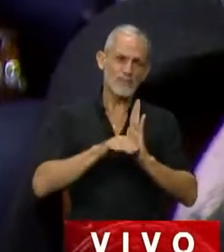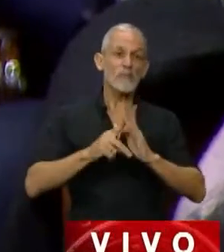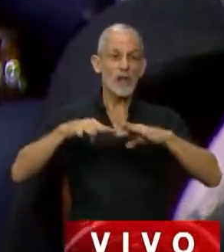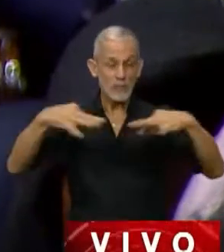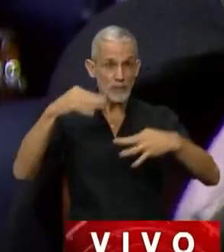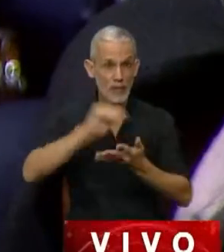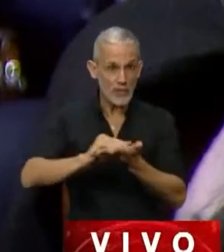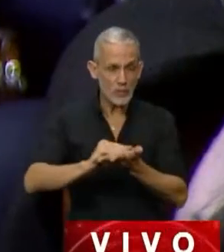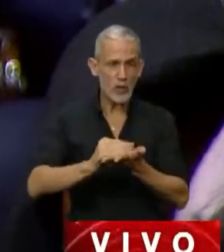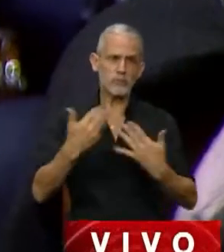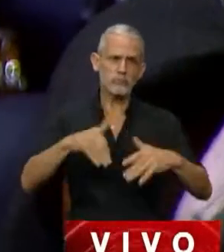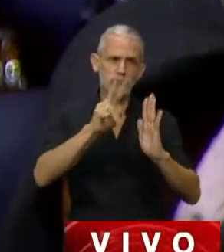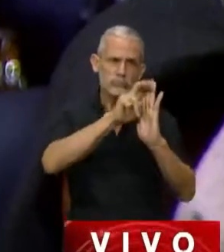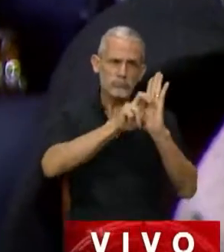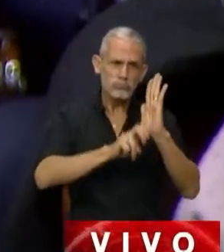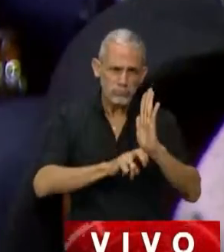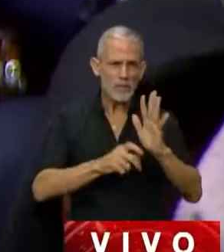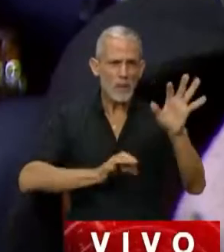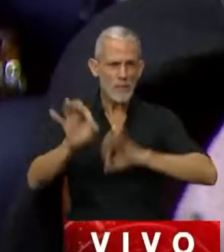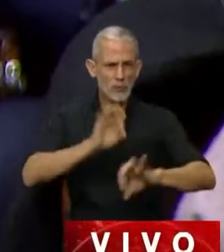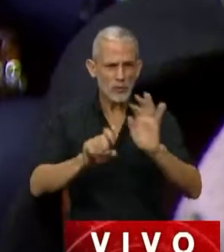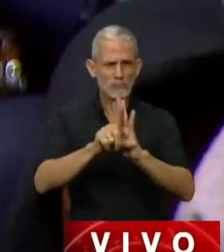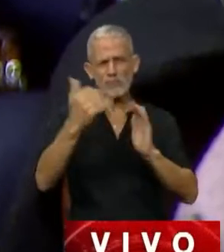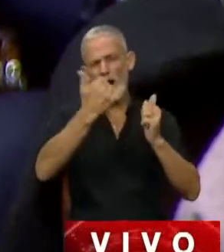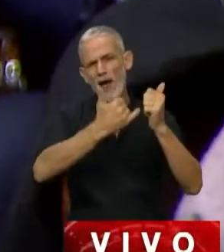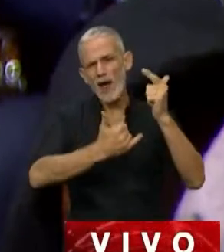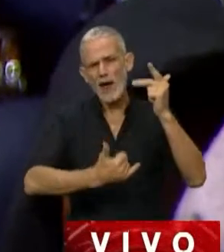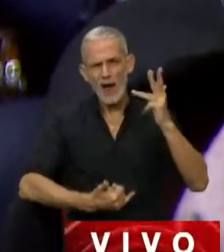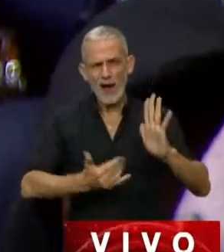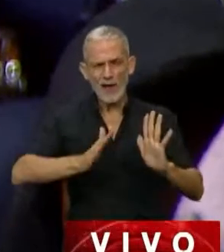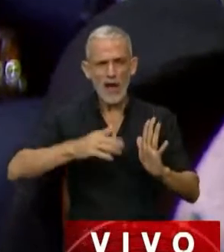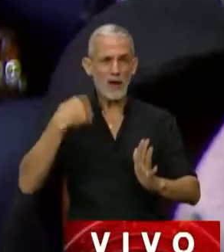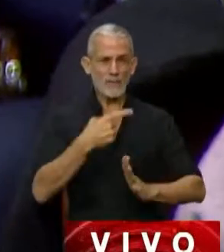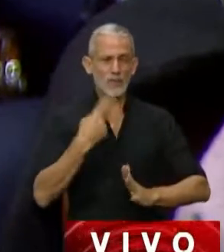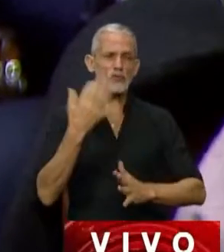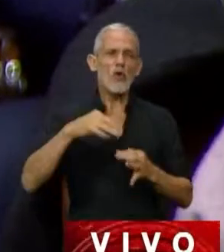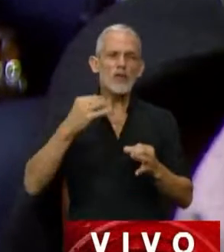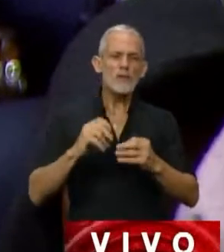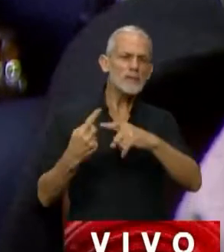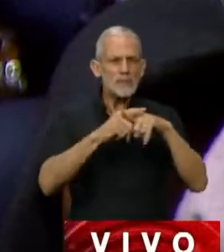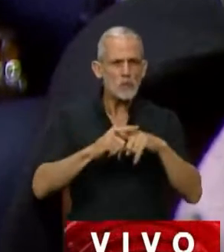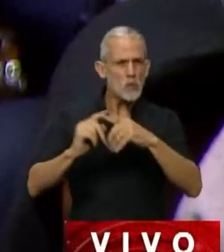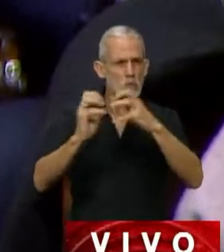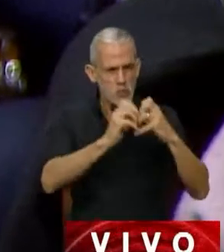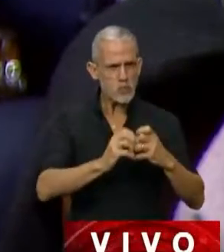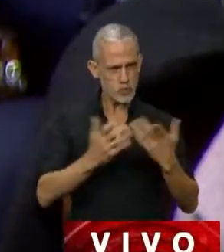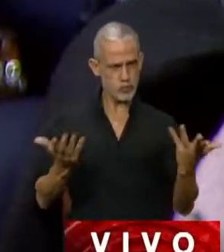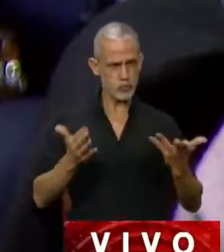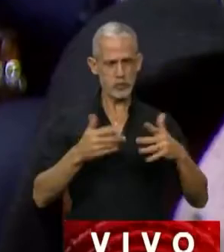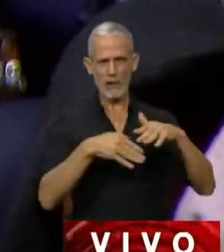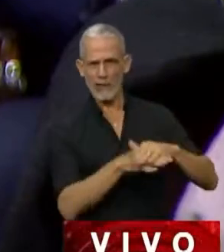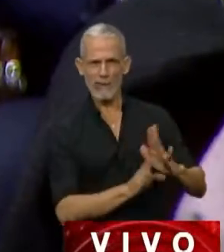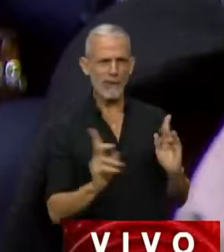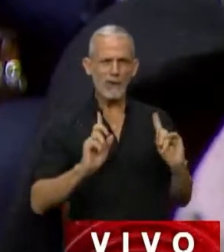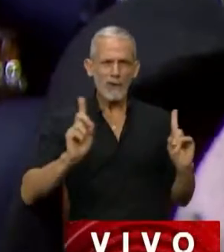Cámara de Diputados tiene muchos proyectos en la cual tenemos que debatir, tenemos que tratar, y no lo